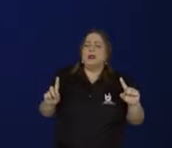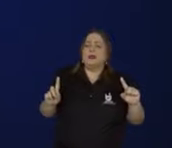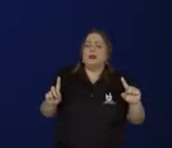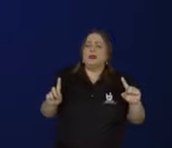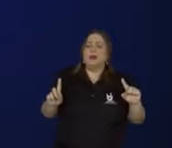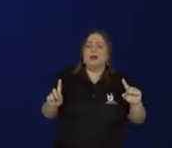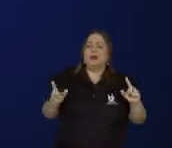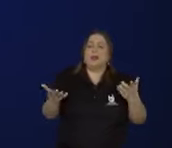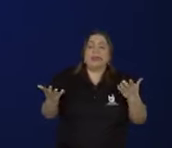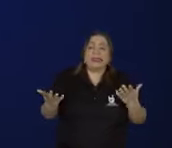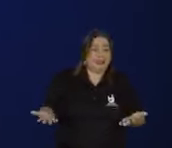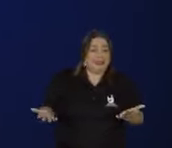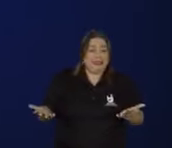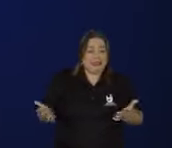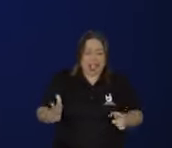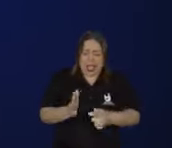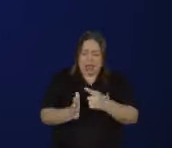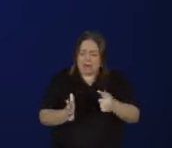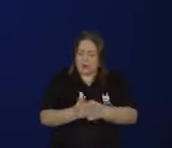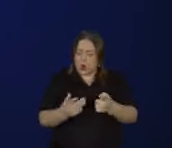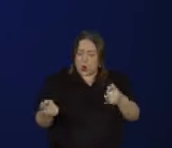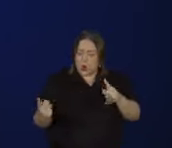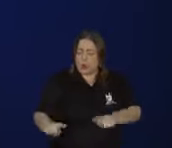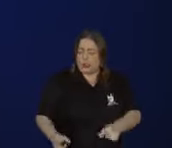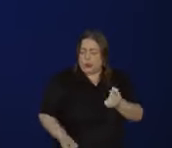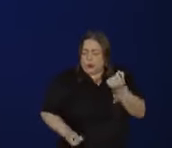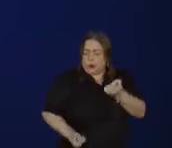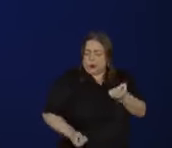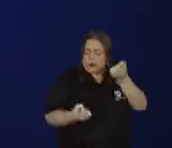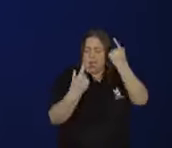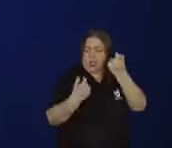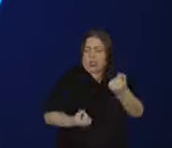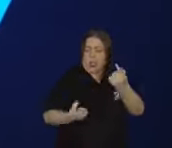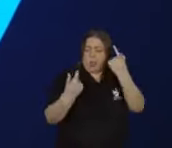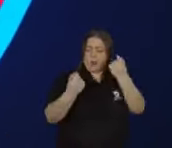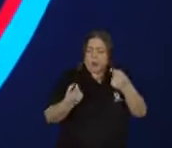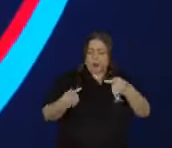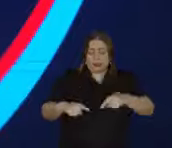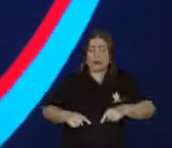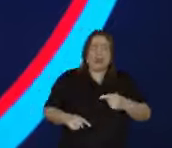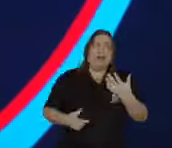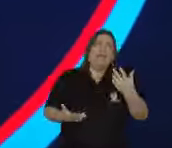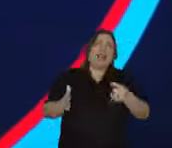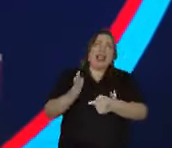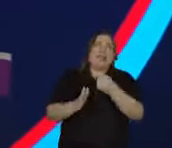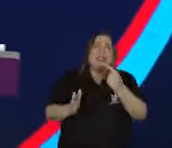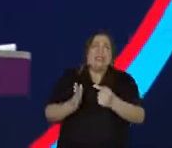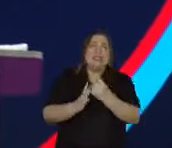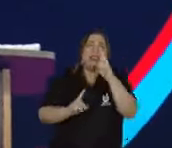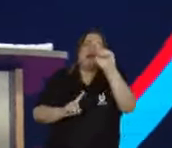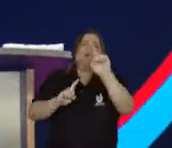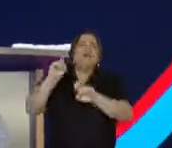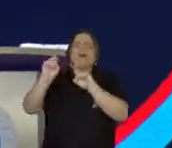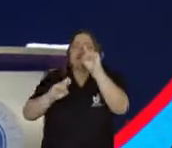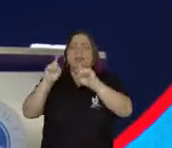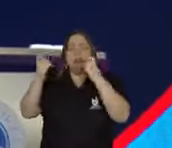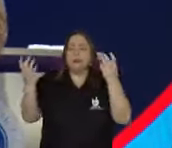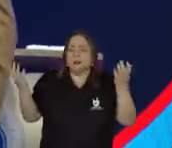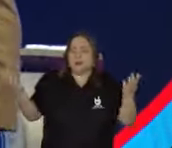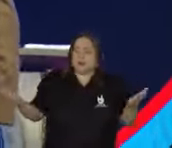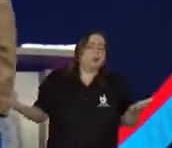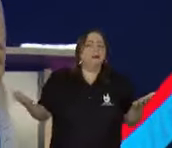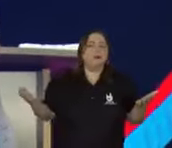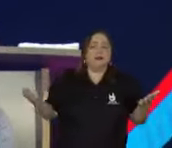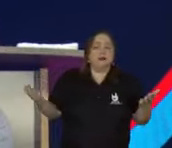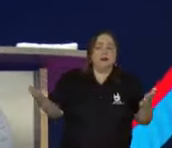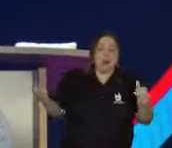es que a veces no entendemos lo que estamos viviendo y estamos llenos de preguntas. en el día de